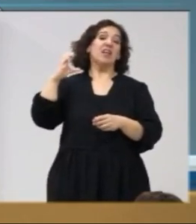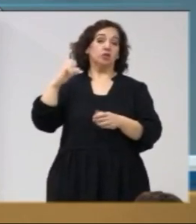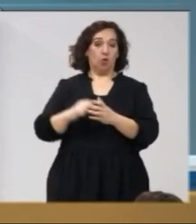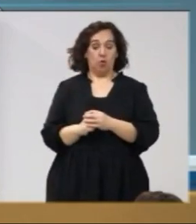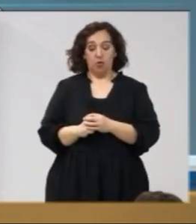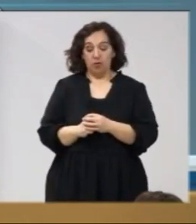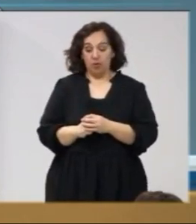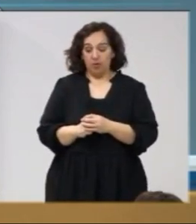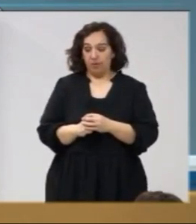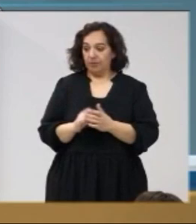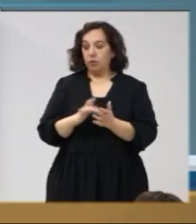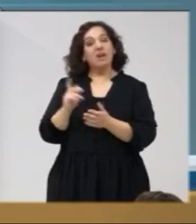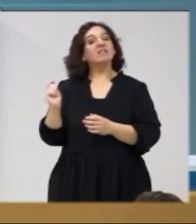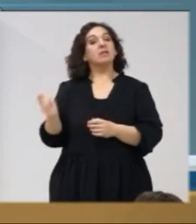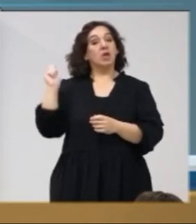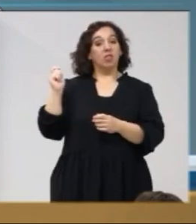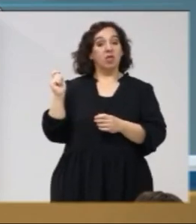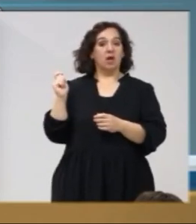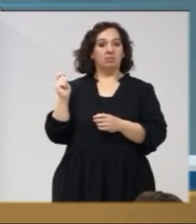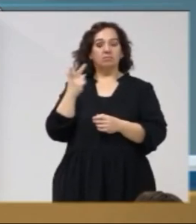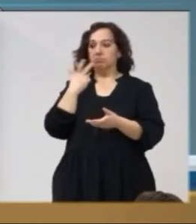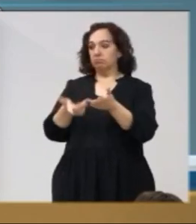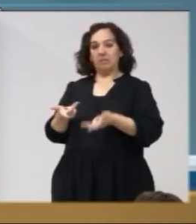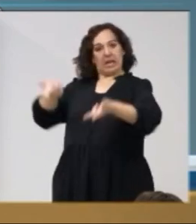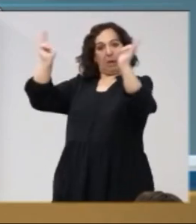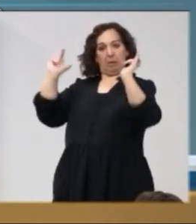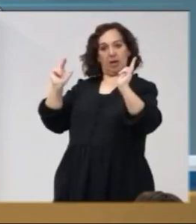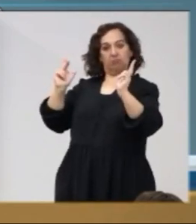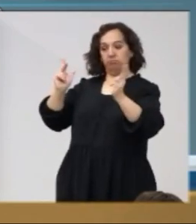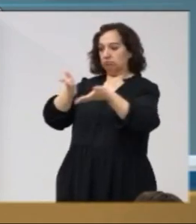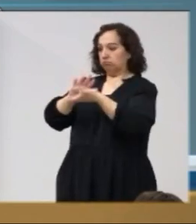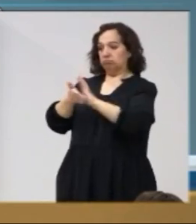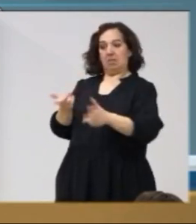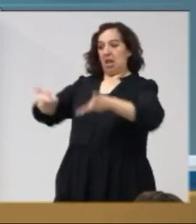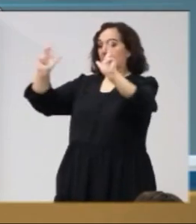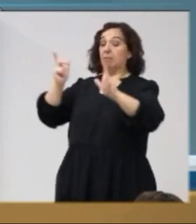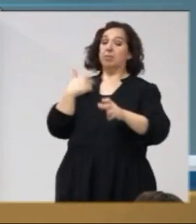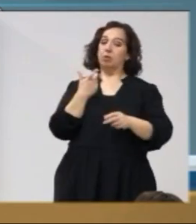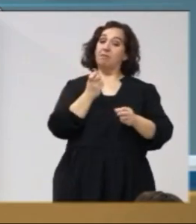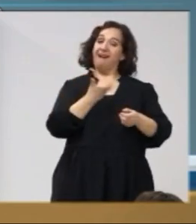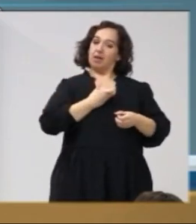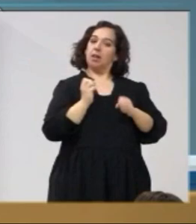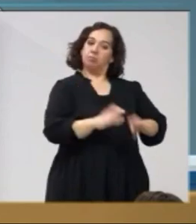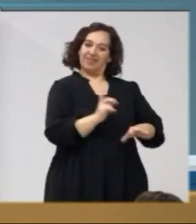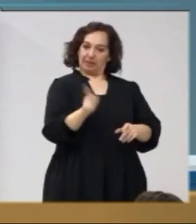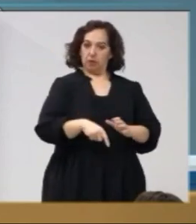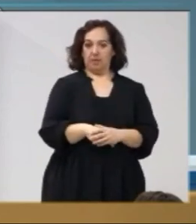en sentencia le han absuelto, pero dimitió de alcalde.